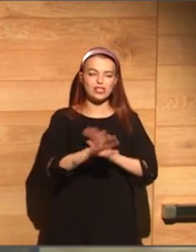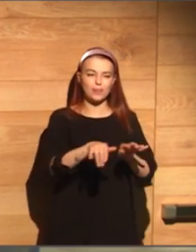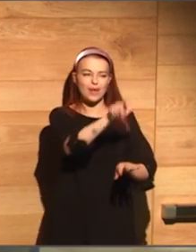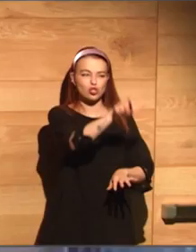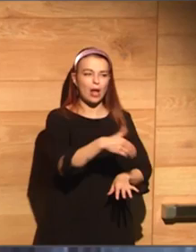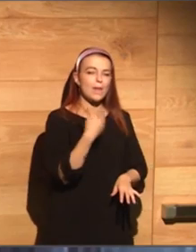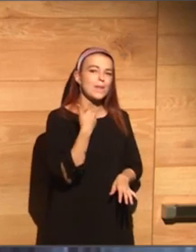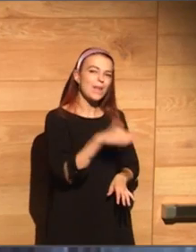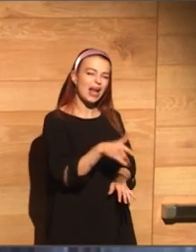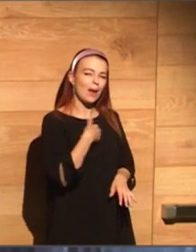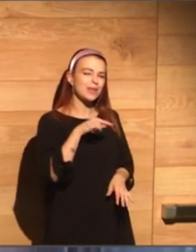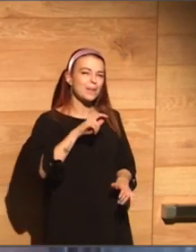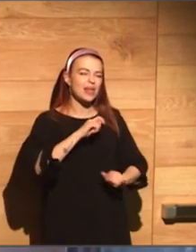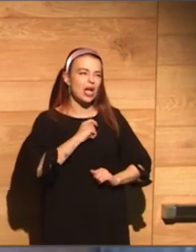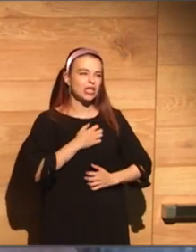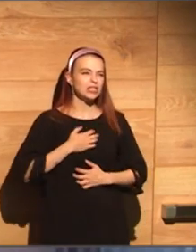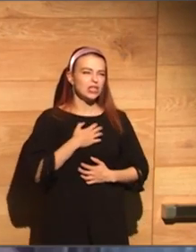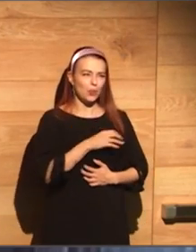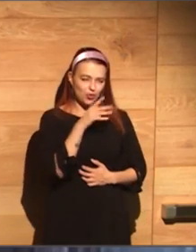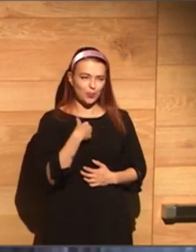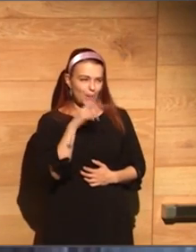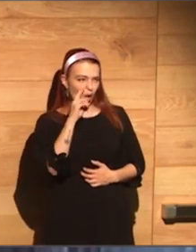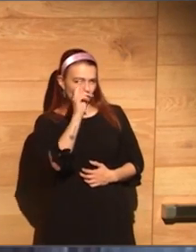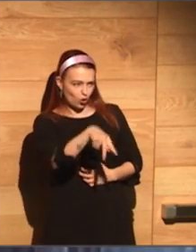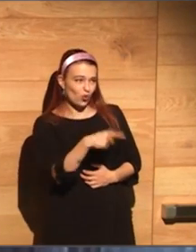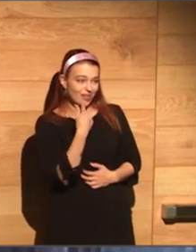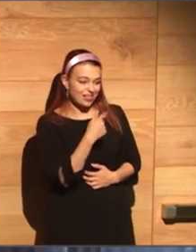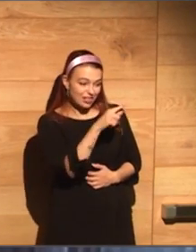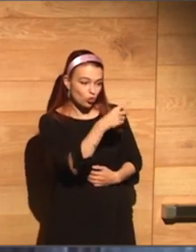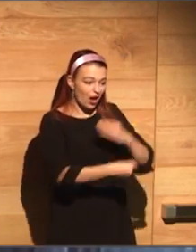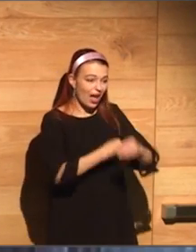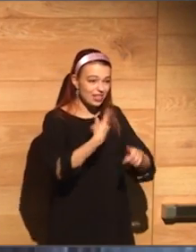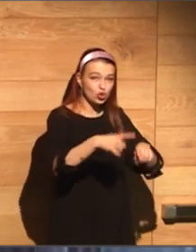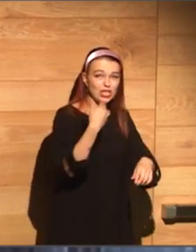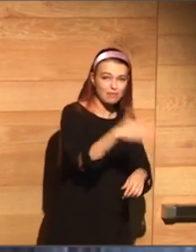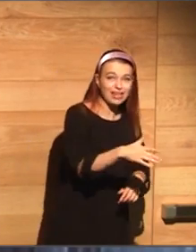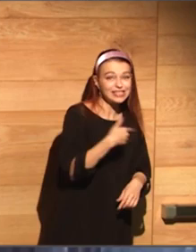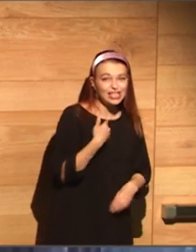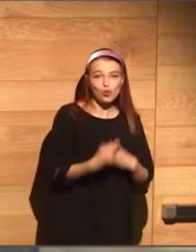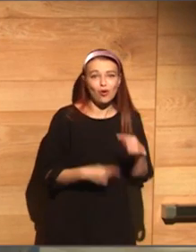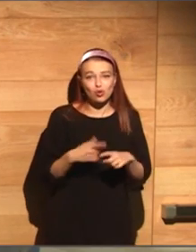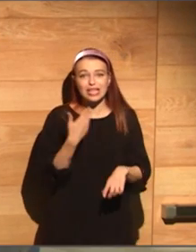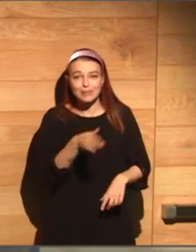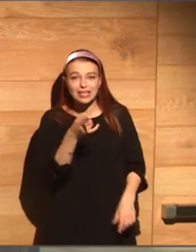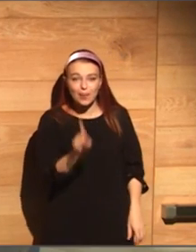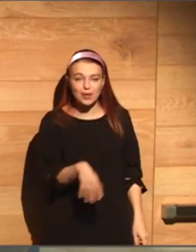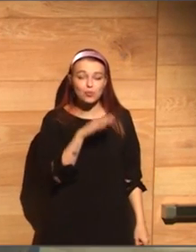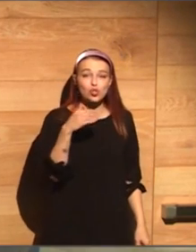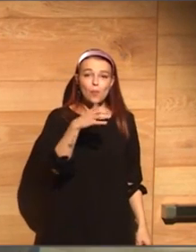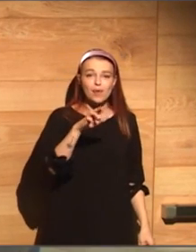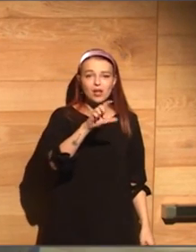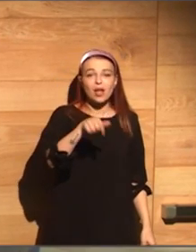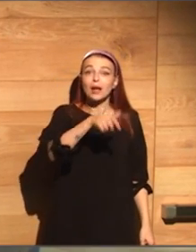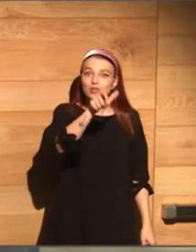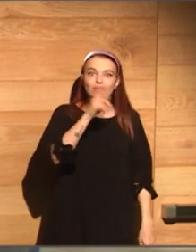es muy reconocible, os pregunto. O sea, porque dices, es que esto soy yo. Claro, yo creo que eso es lo que hace a Berlanga un director trascendente.